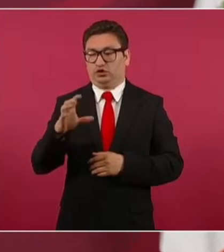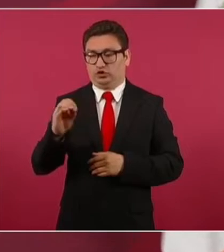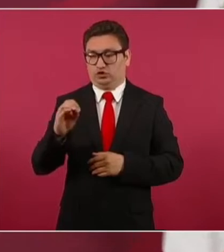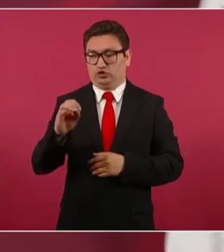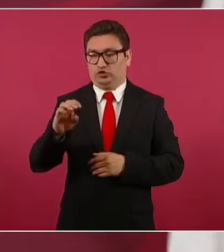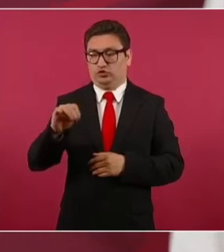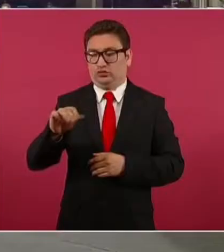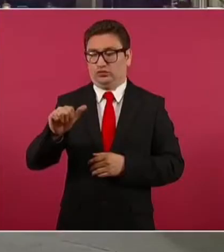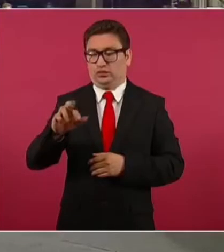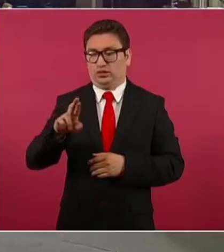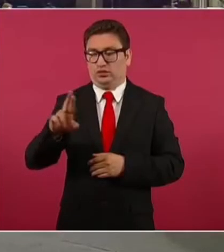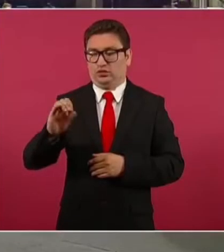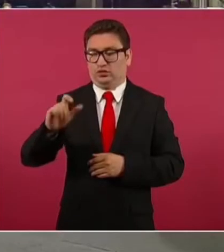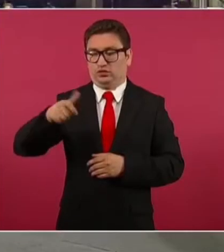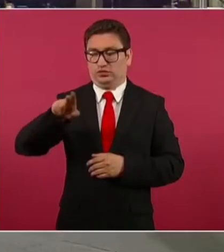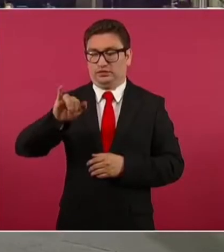Marroquín.